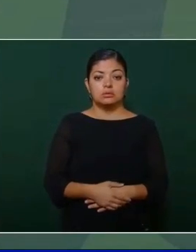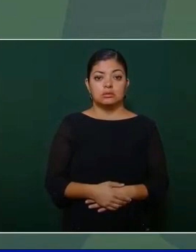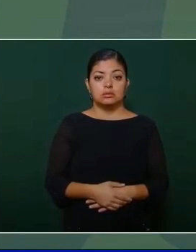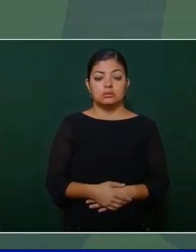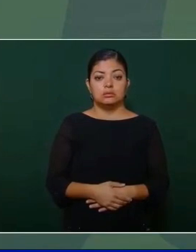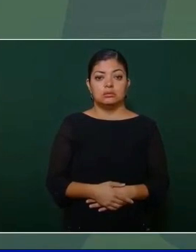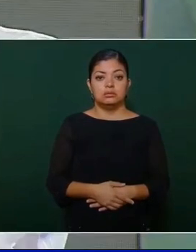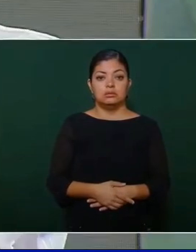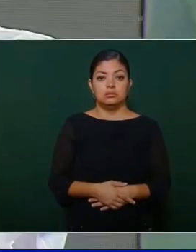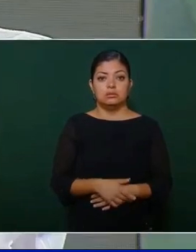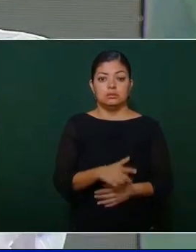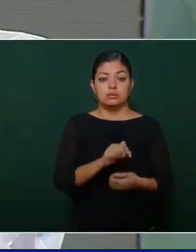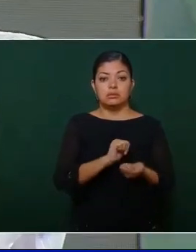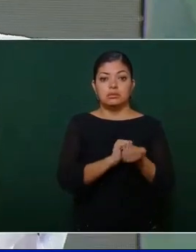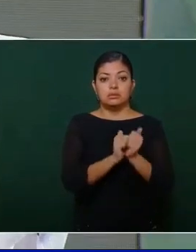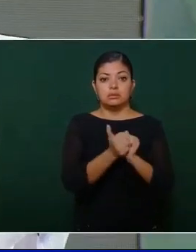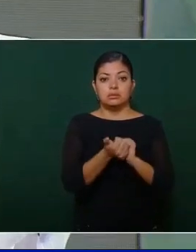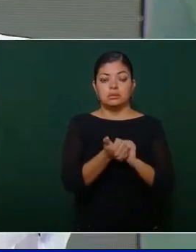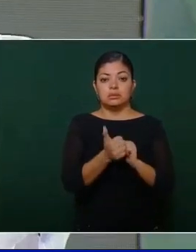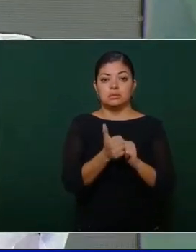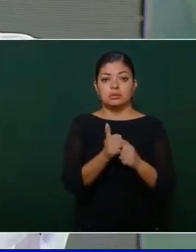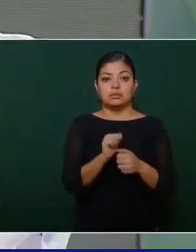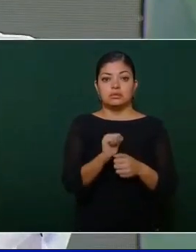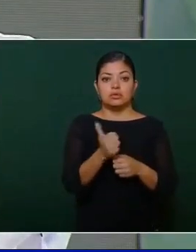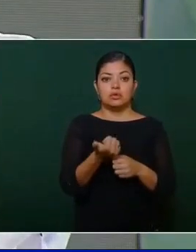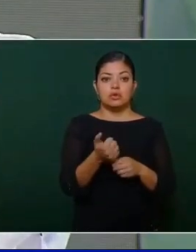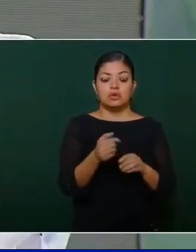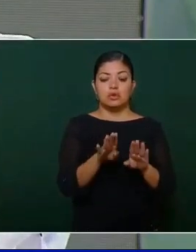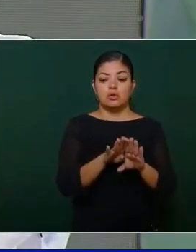y se compraron plantas